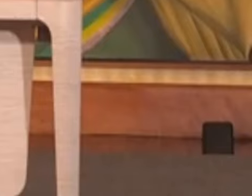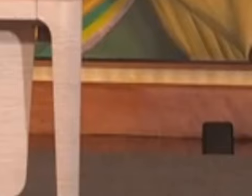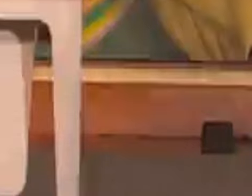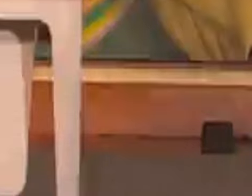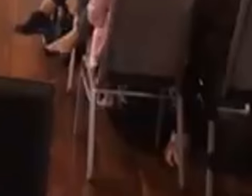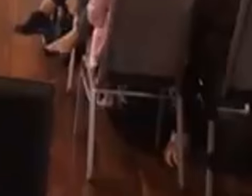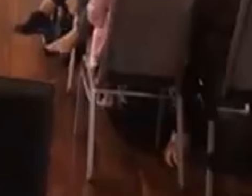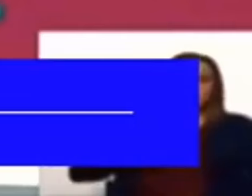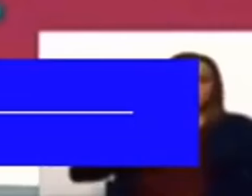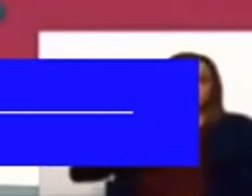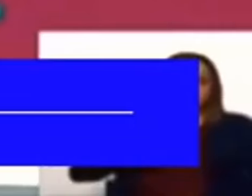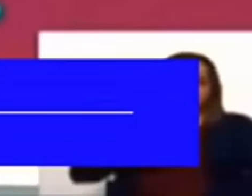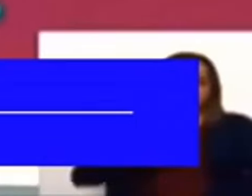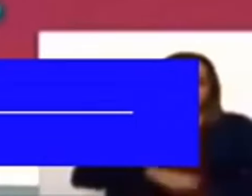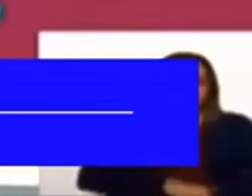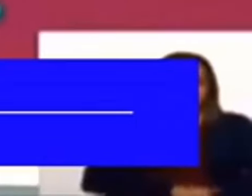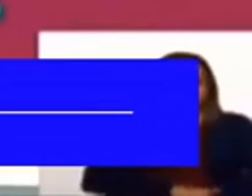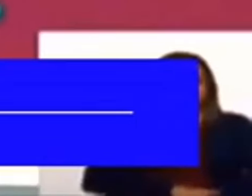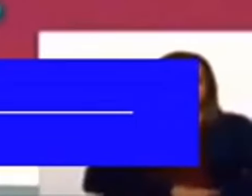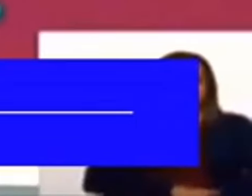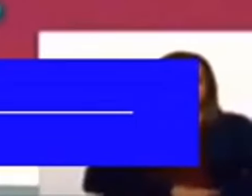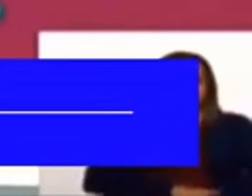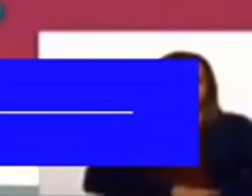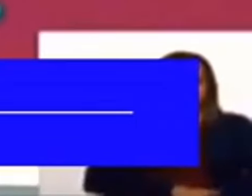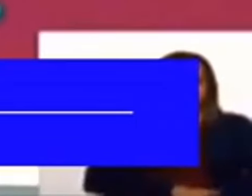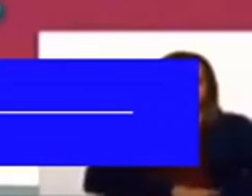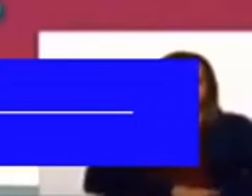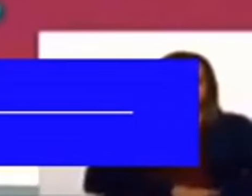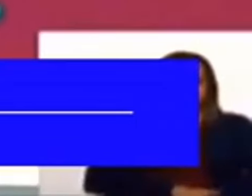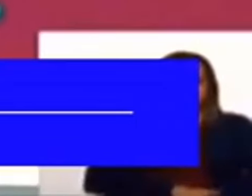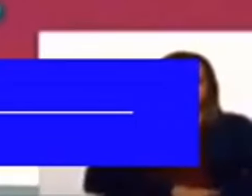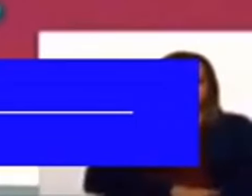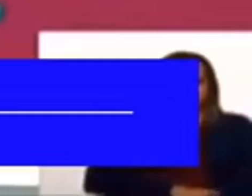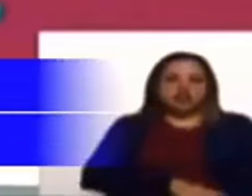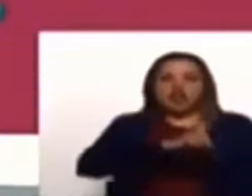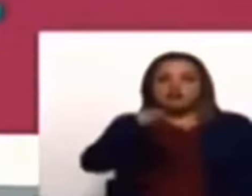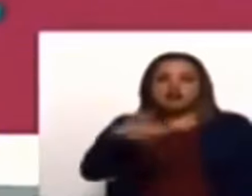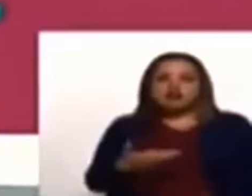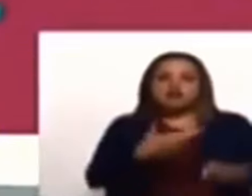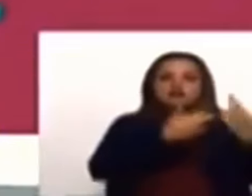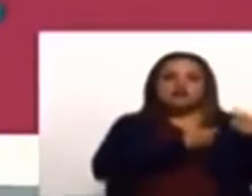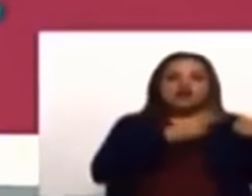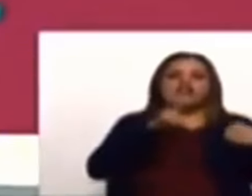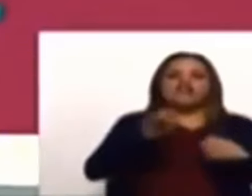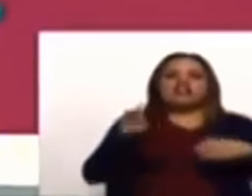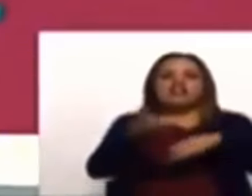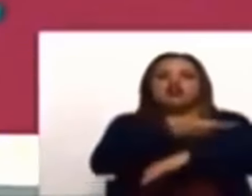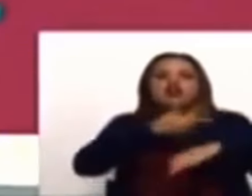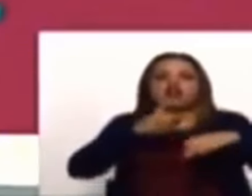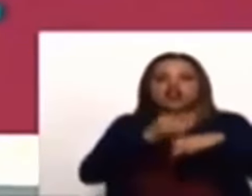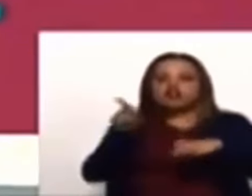generan certidumbre, sientan bases firmes para el desarrollo de las inversiones, les reglas claras para el comercio